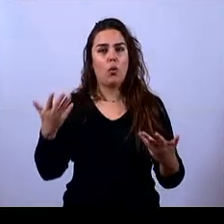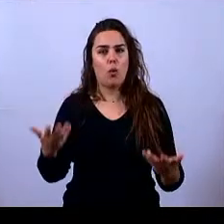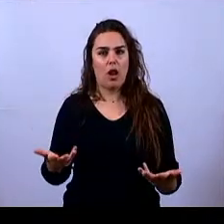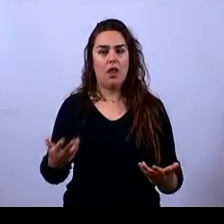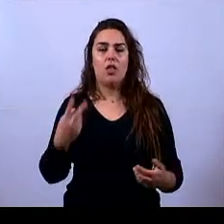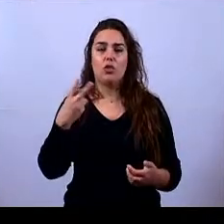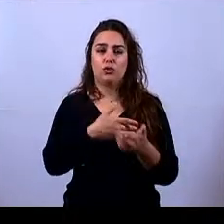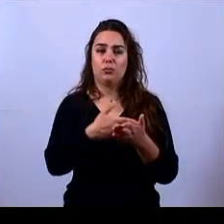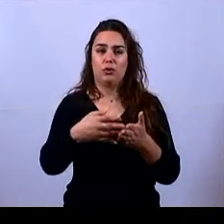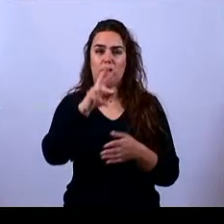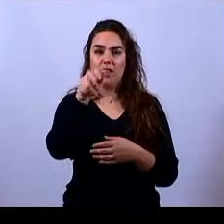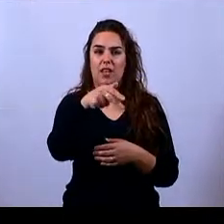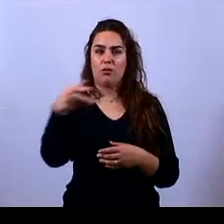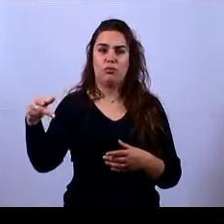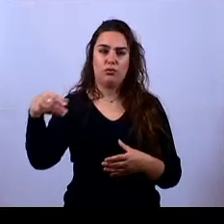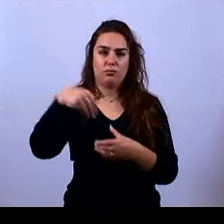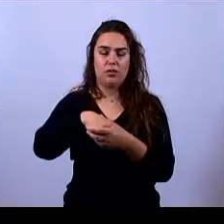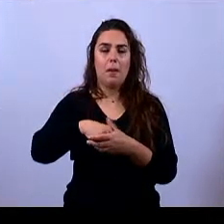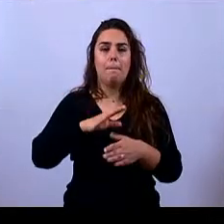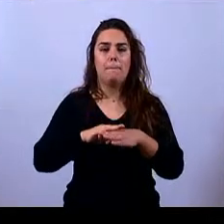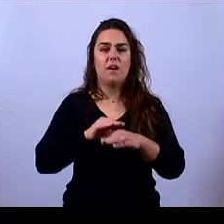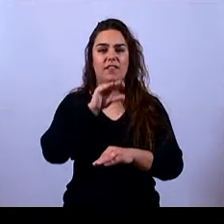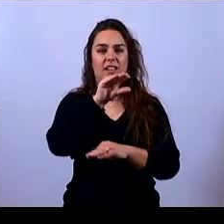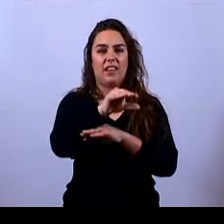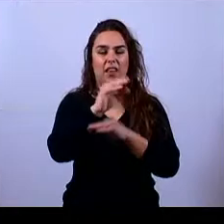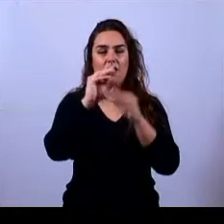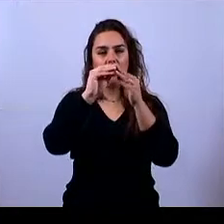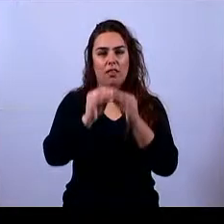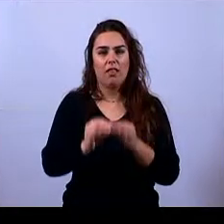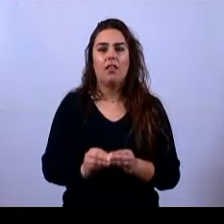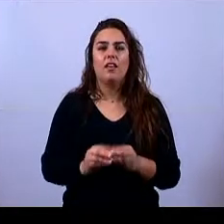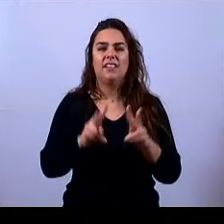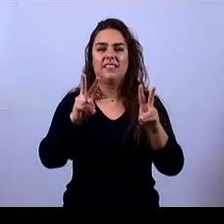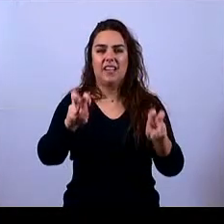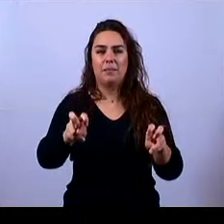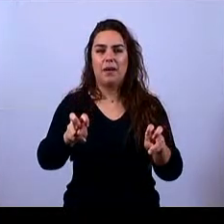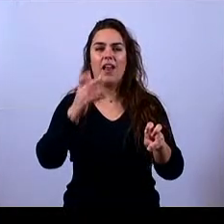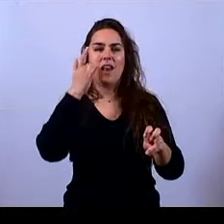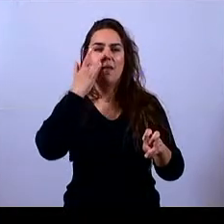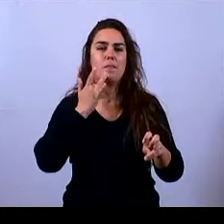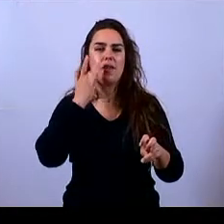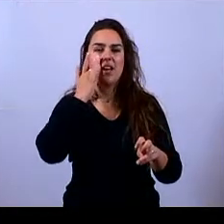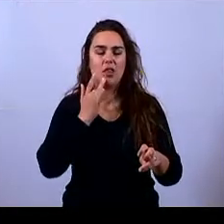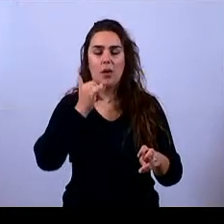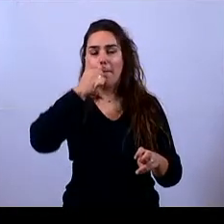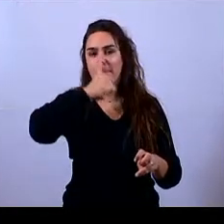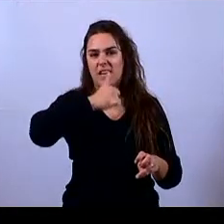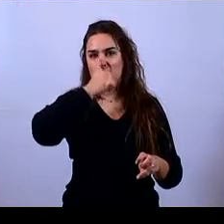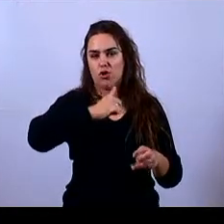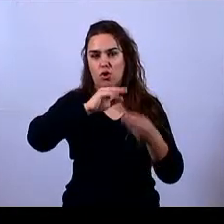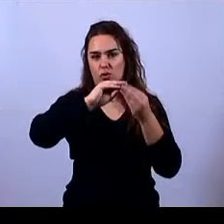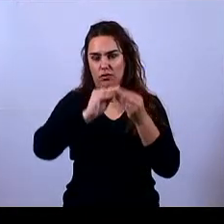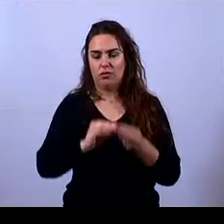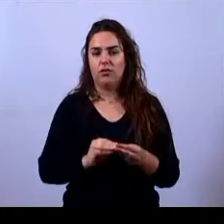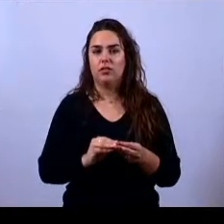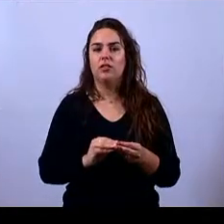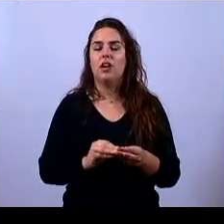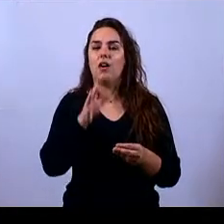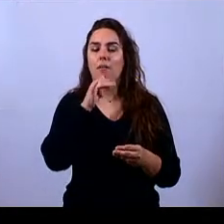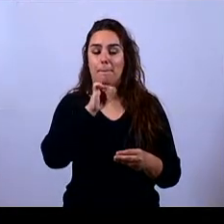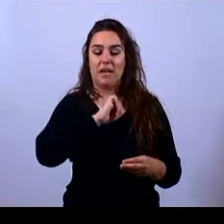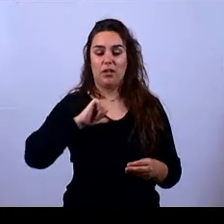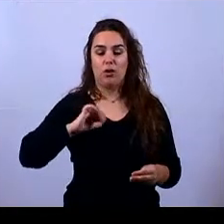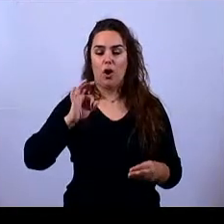2 millones de euros para financiar las operaciones de destilación de subproductos de vinificación por parte de particulares